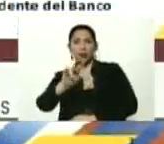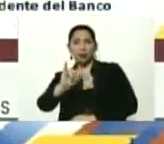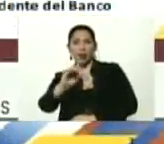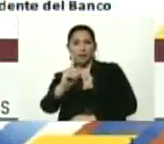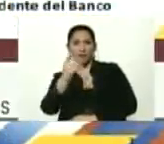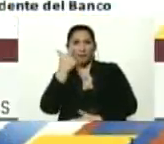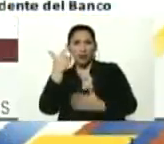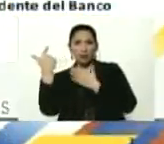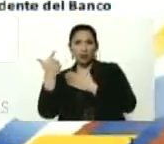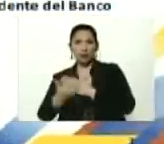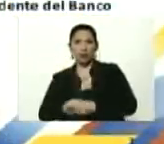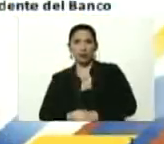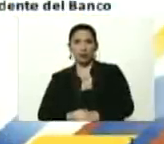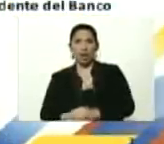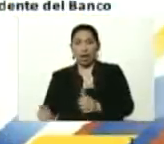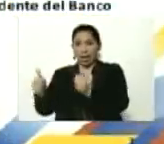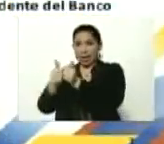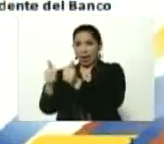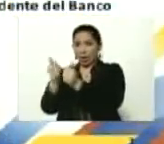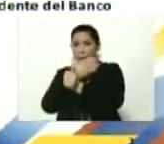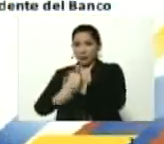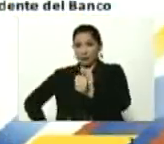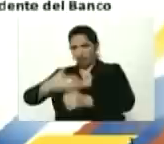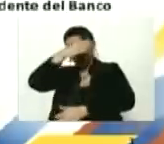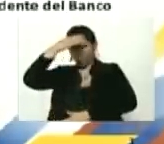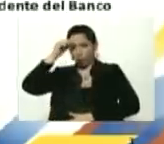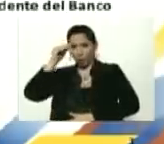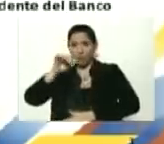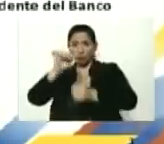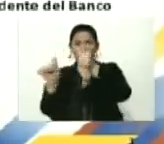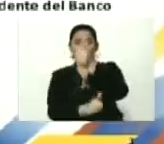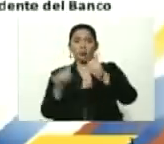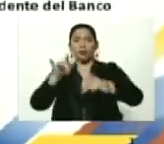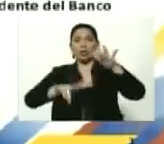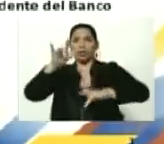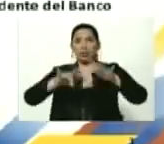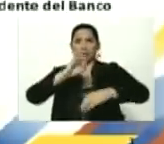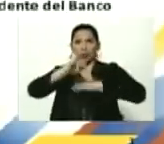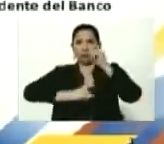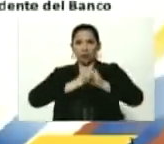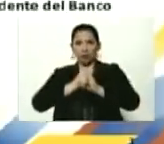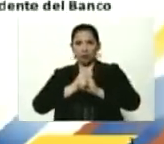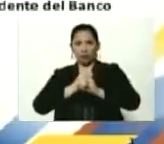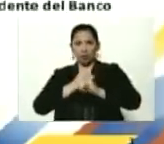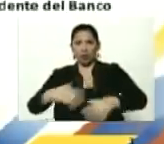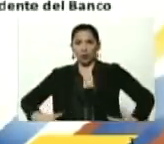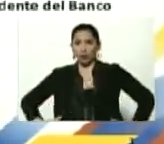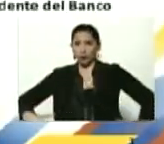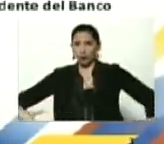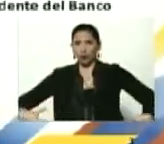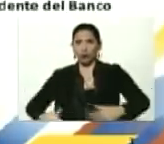Malpass. David Malpass fue subsecretario internacional del Tesoro,